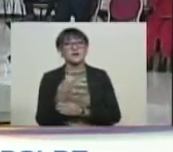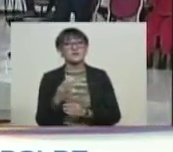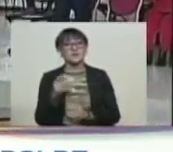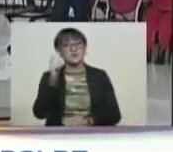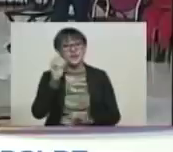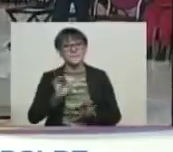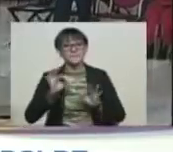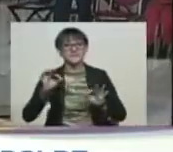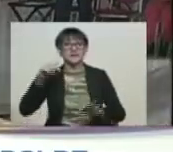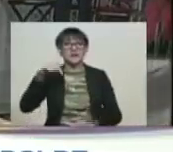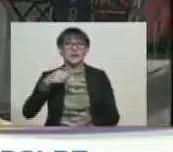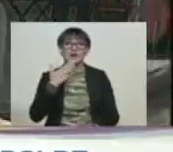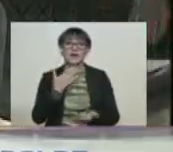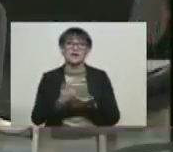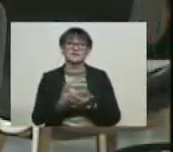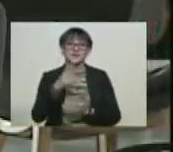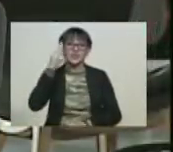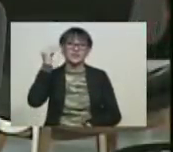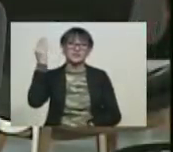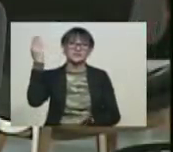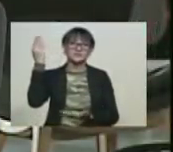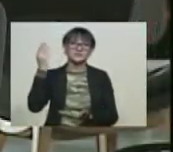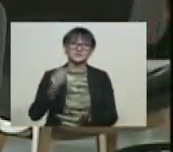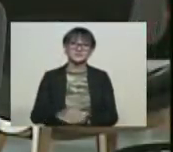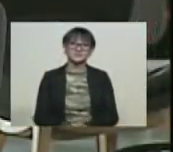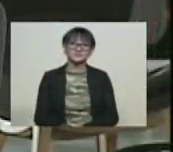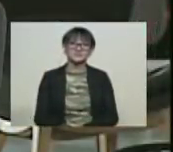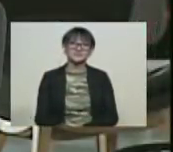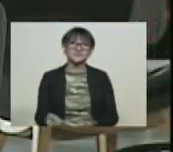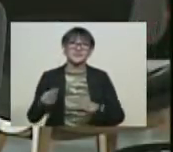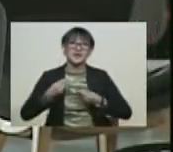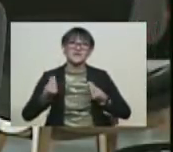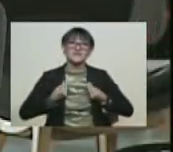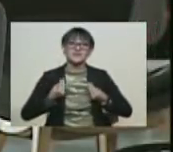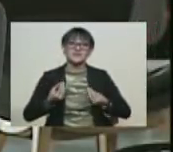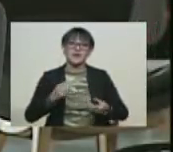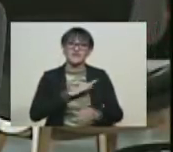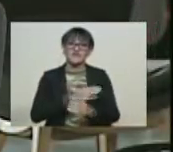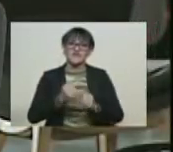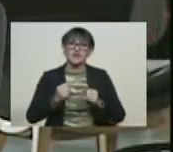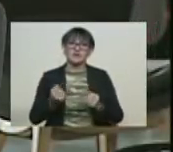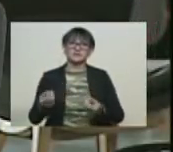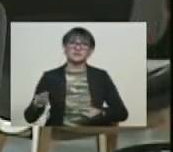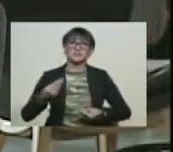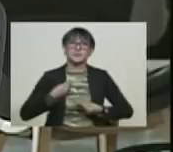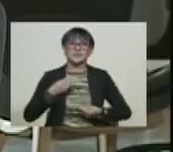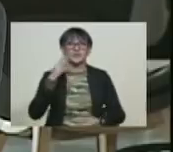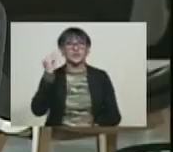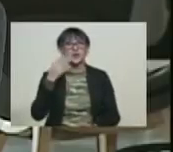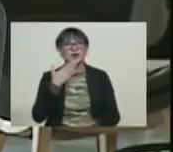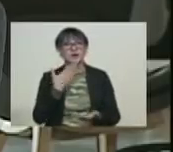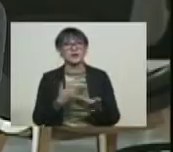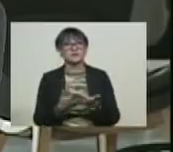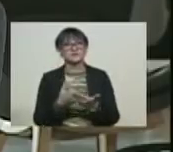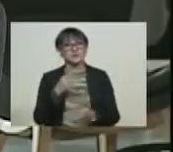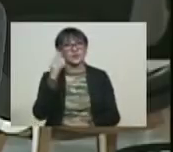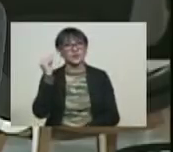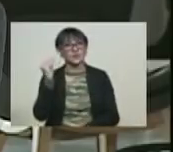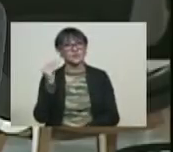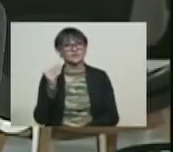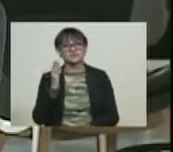día. Gracias, Dios mío, por darme vida, por darme fuerza. Hay que darle gracias a